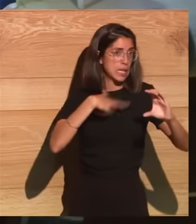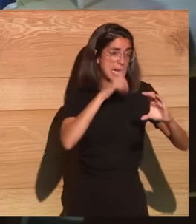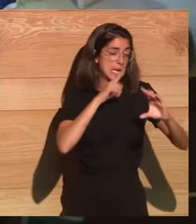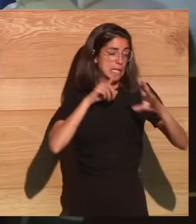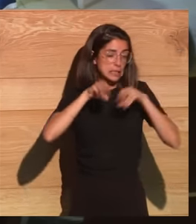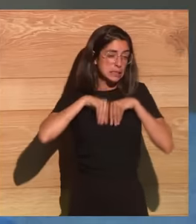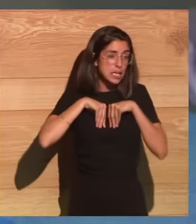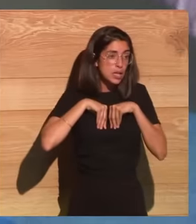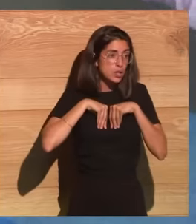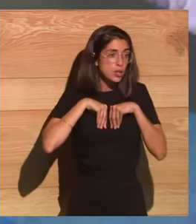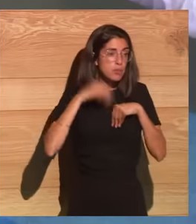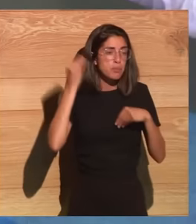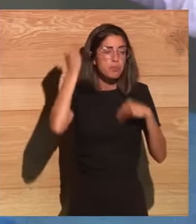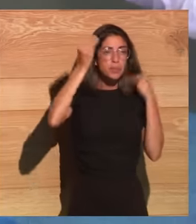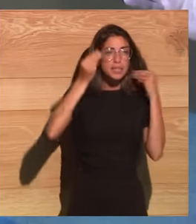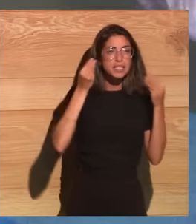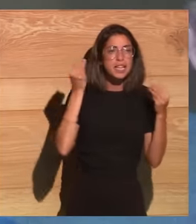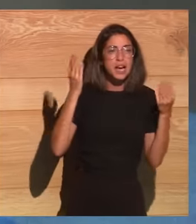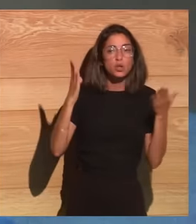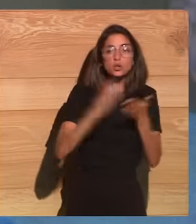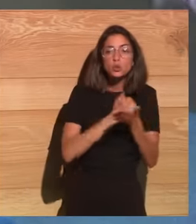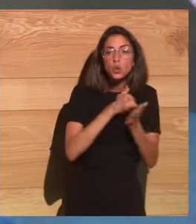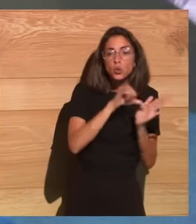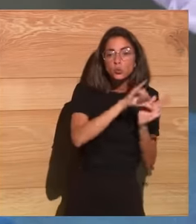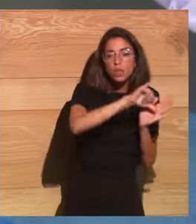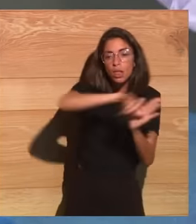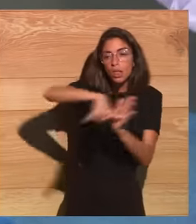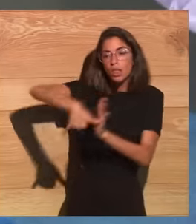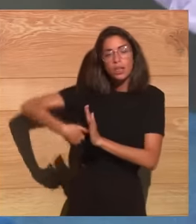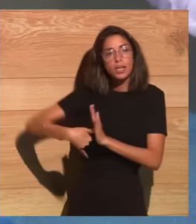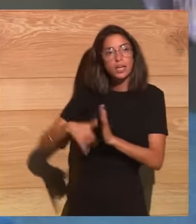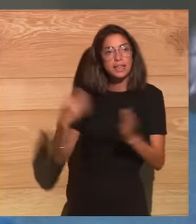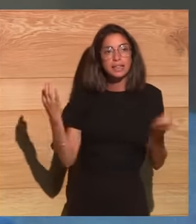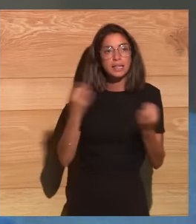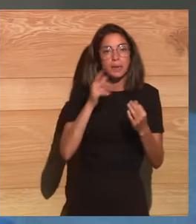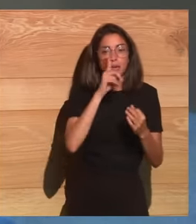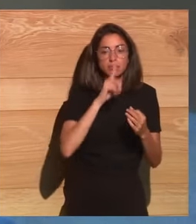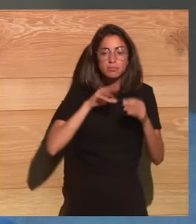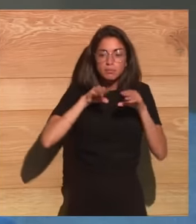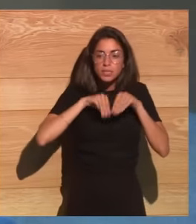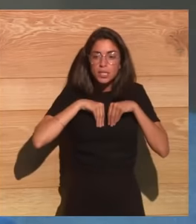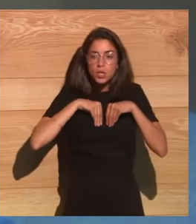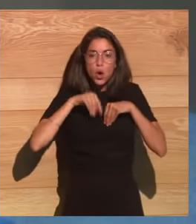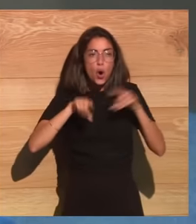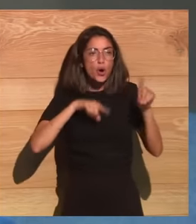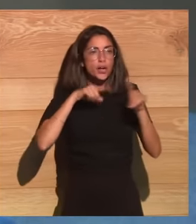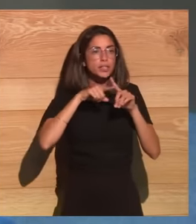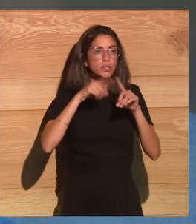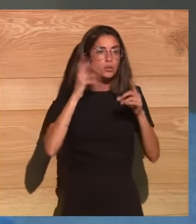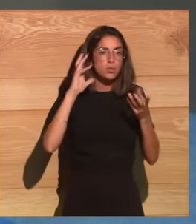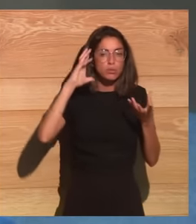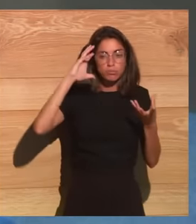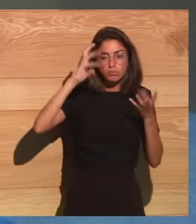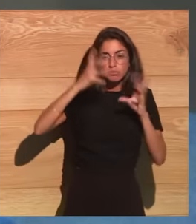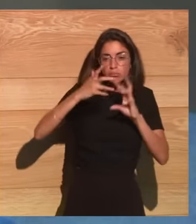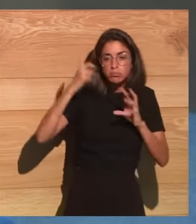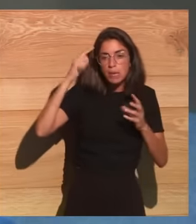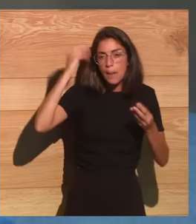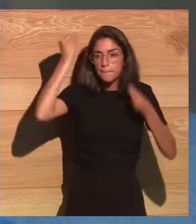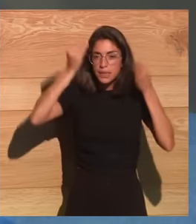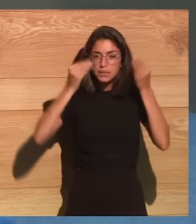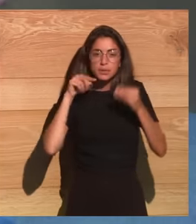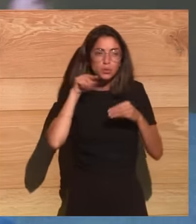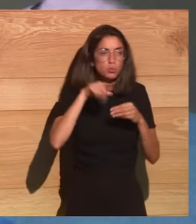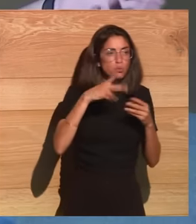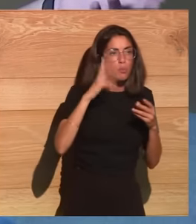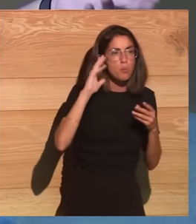que todo el mundo alrededor debe estar callado para no perturbar ya, el flujo natural ya. de tus pensamientos. Pero